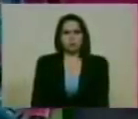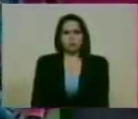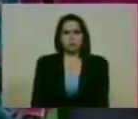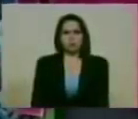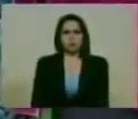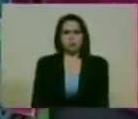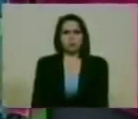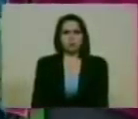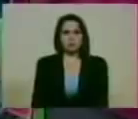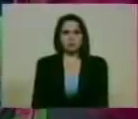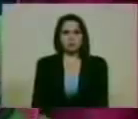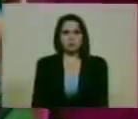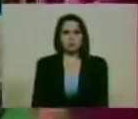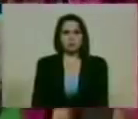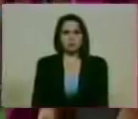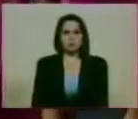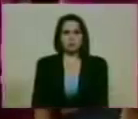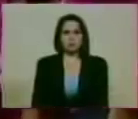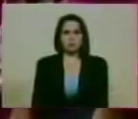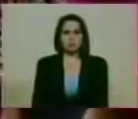Decisiones prácticas, concretas,